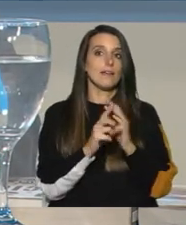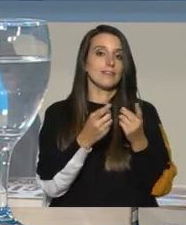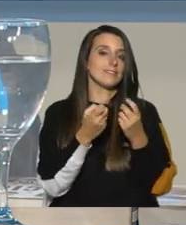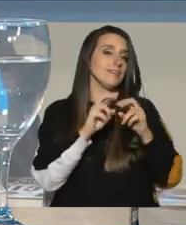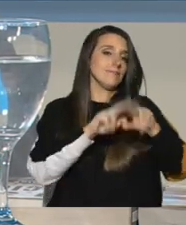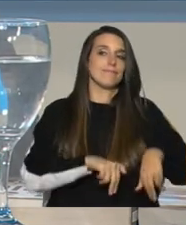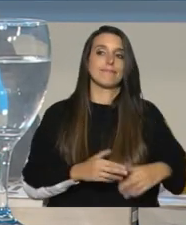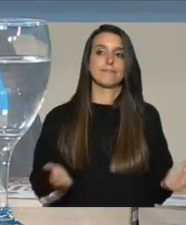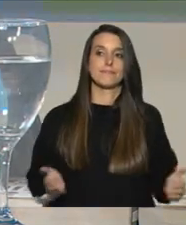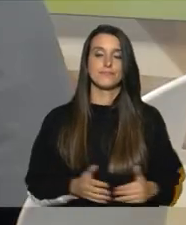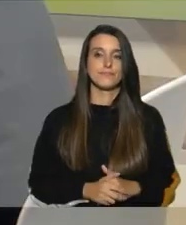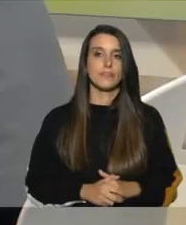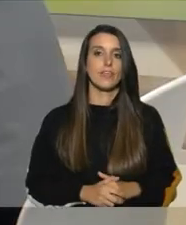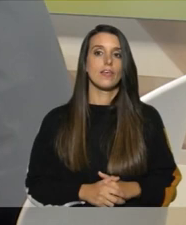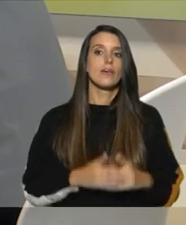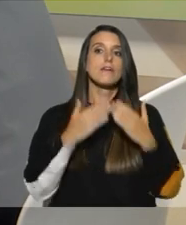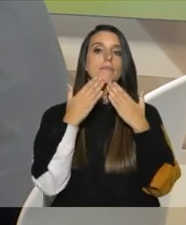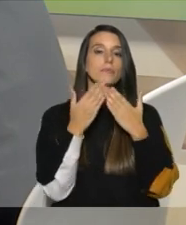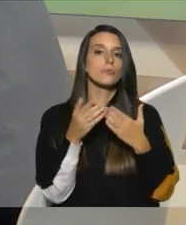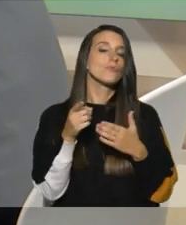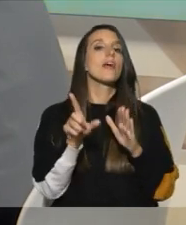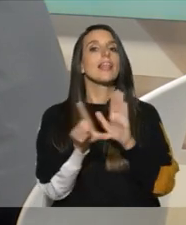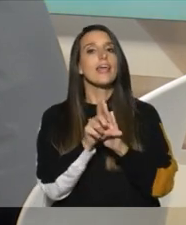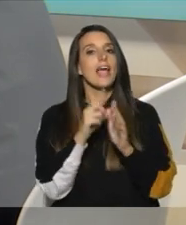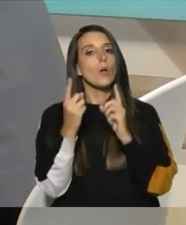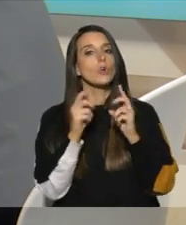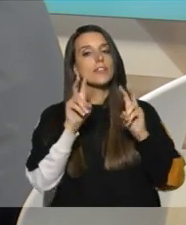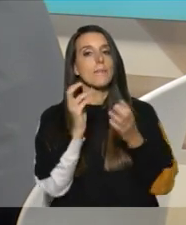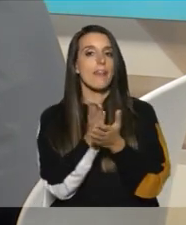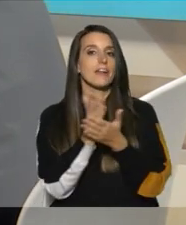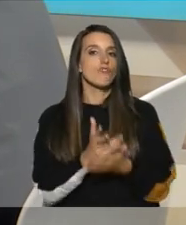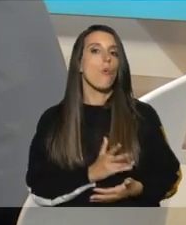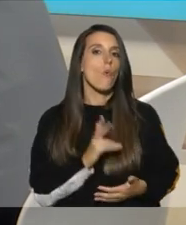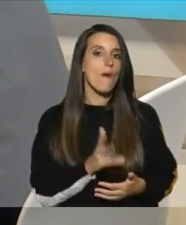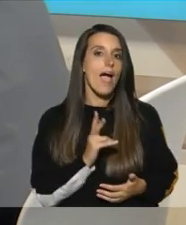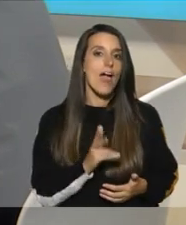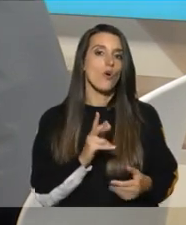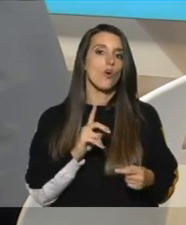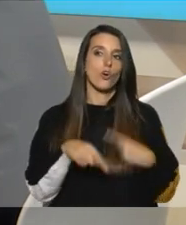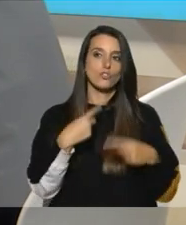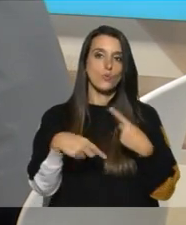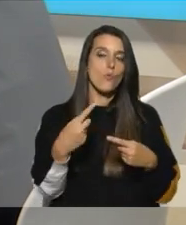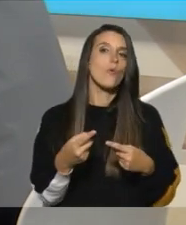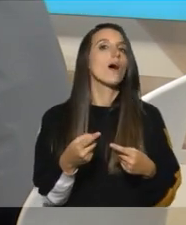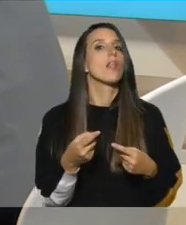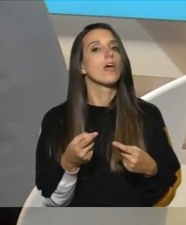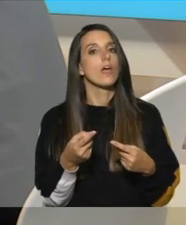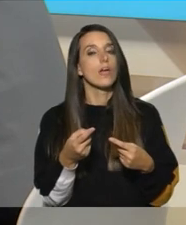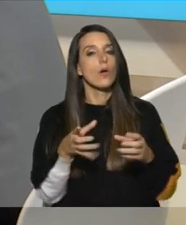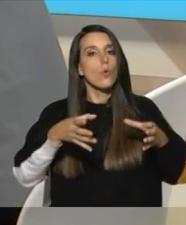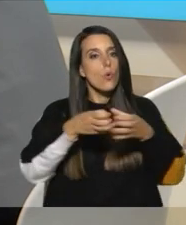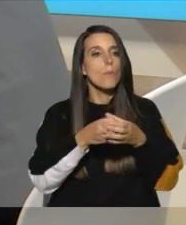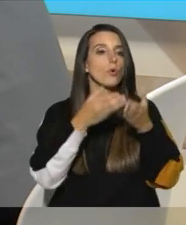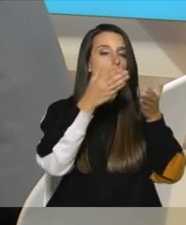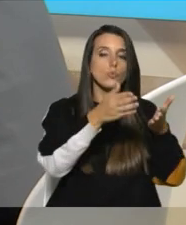efecto, evidentemente, ¿no? Ya que está hablando de leyes, hay cuestiones de los derechos humanos que siguen, ¿no? Y grupos como